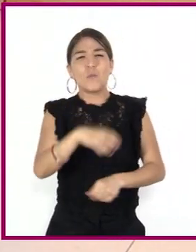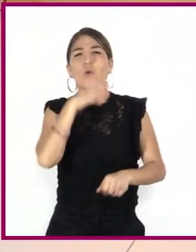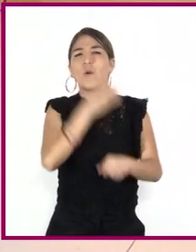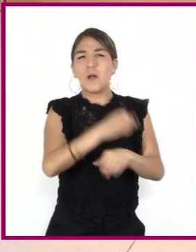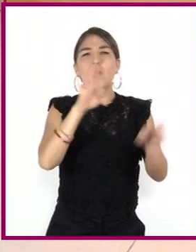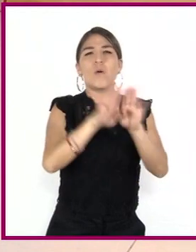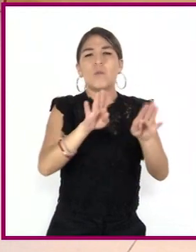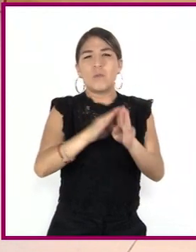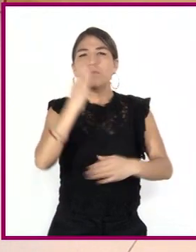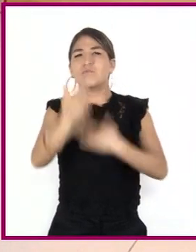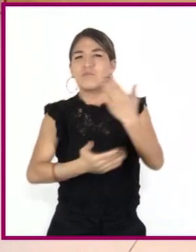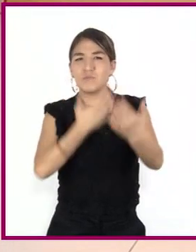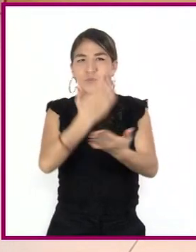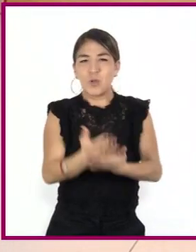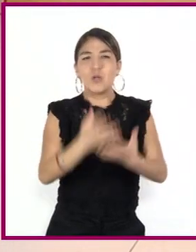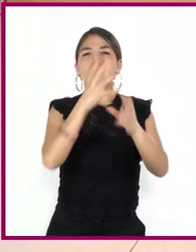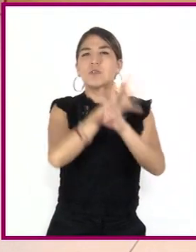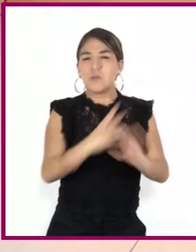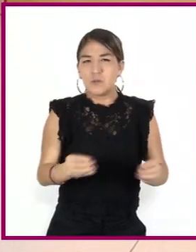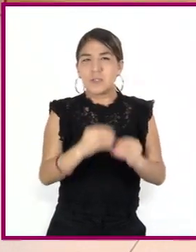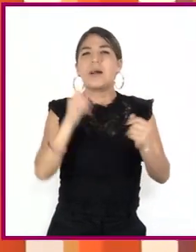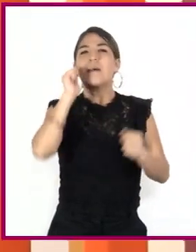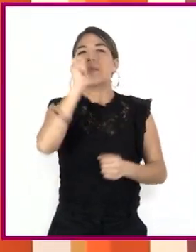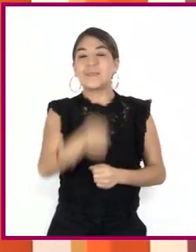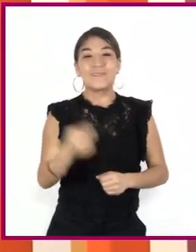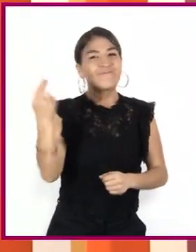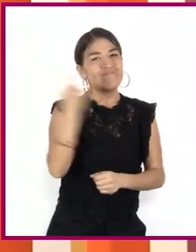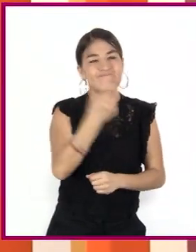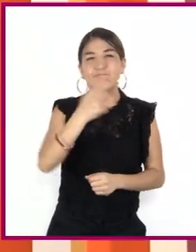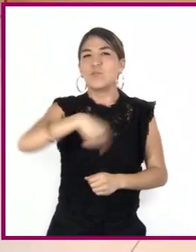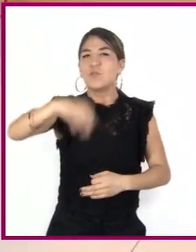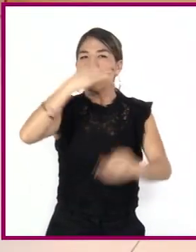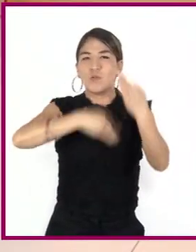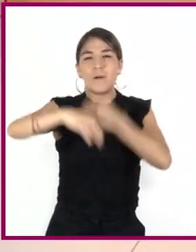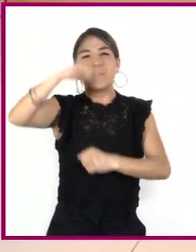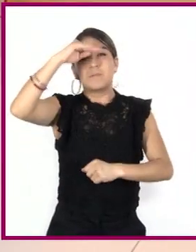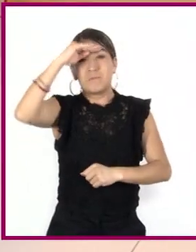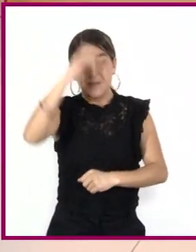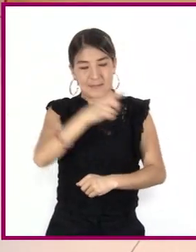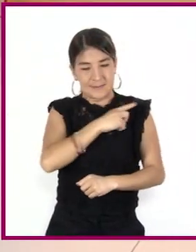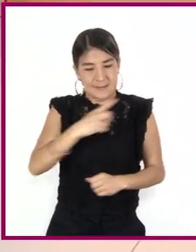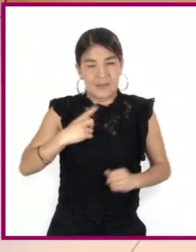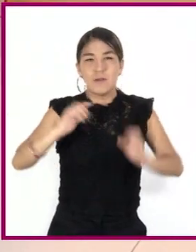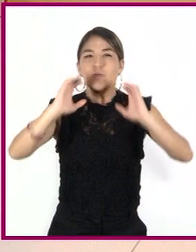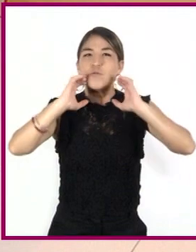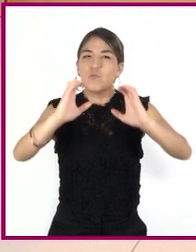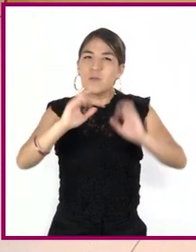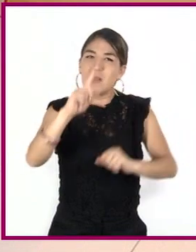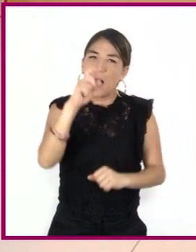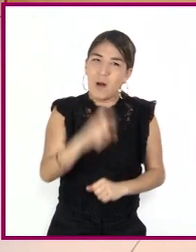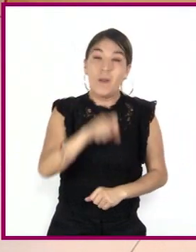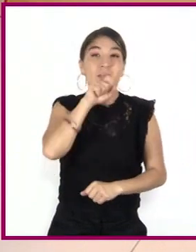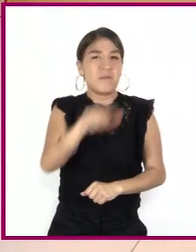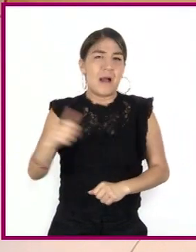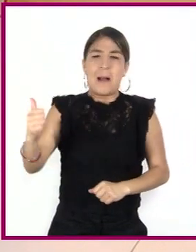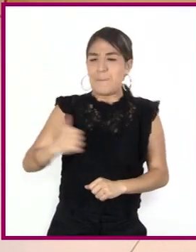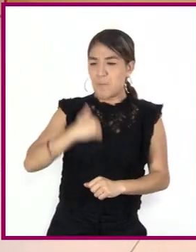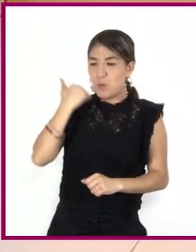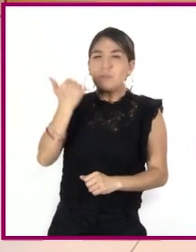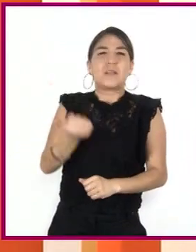enfrentar la escasez de agua, es imprescindible hacer conciencia y cuidar el agua o aprovecharla de una mejor